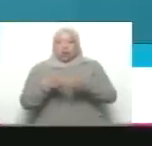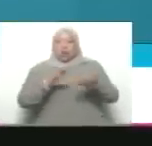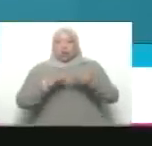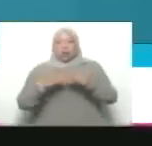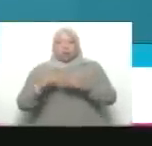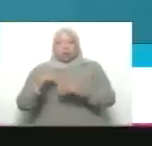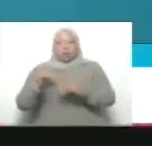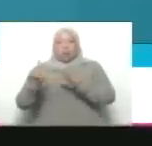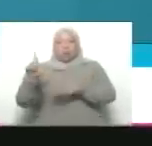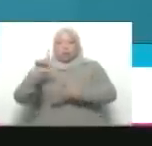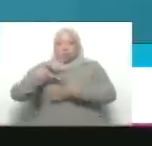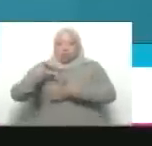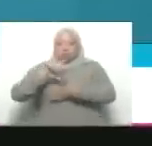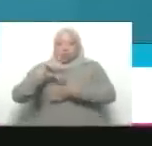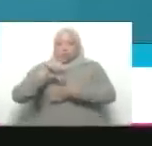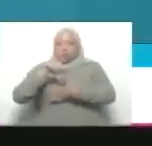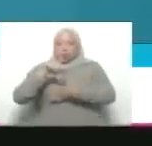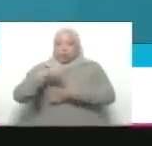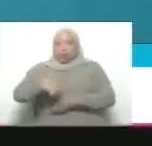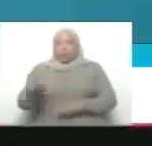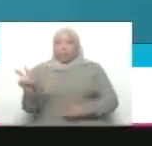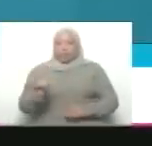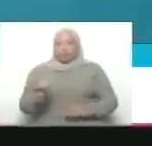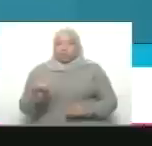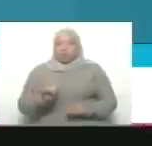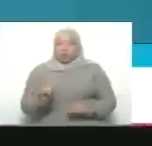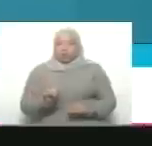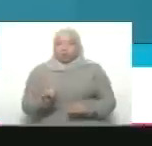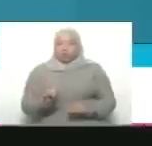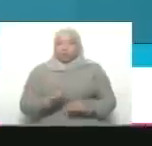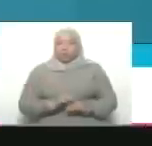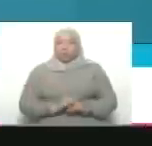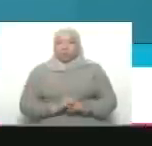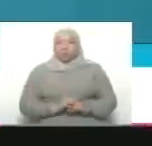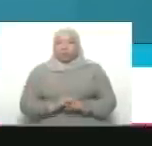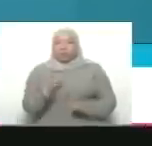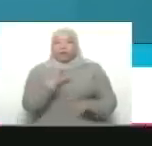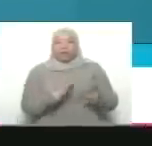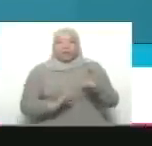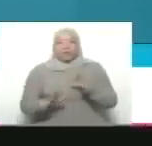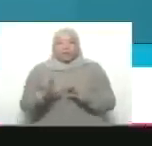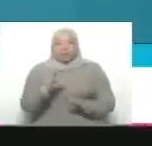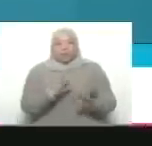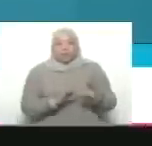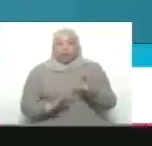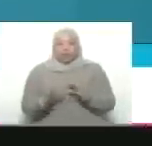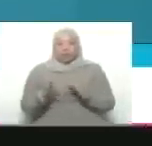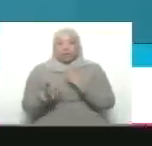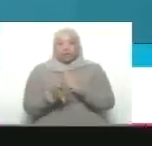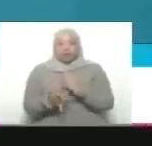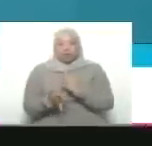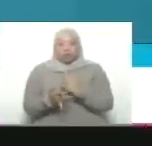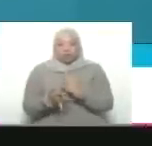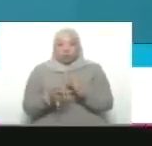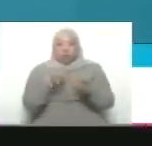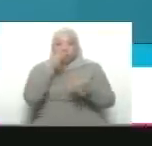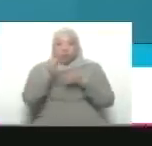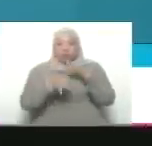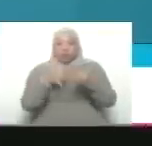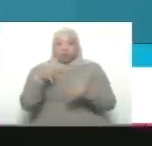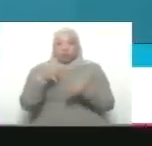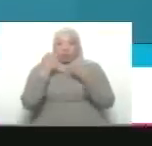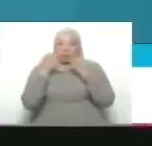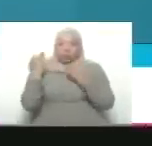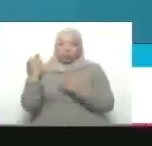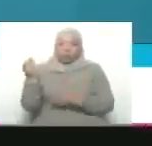Estados latinoamericanos y caribeños en Venezuela para hablar de la ciencia y tecnología compañera ministra Gabriela